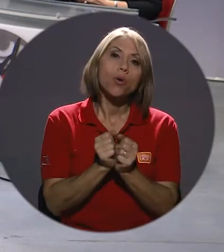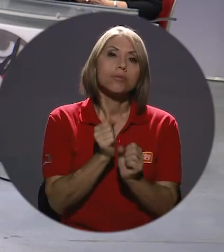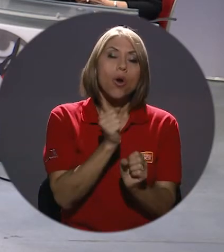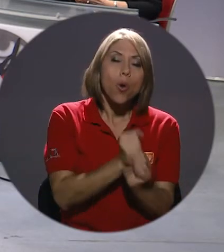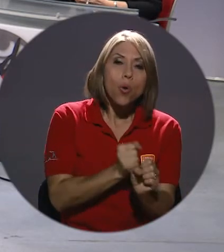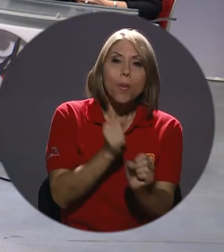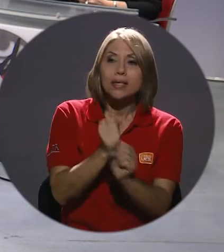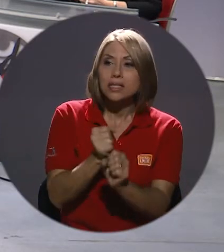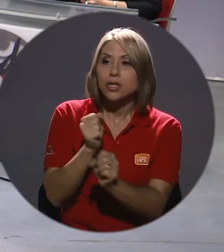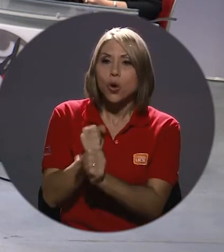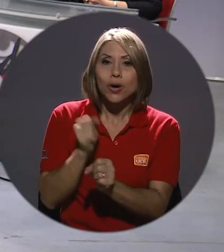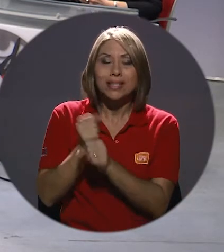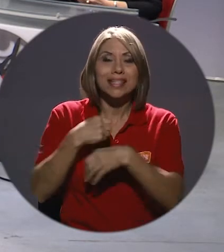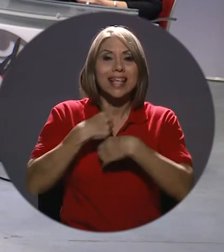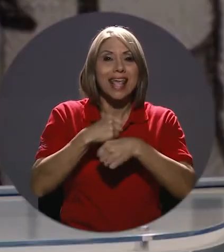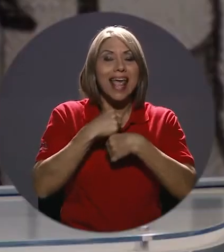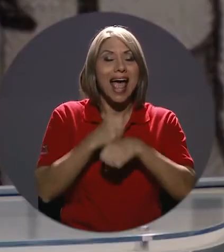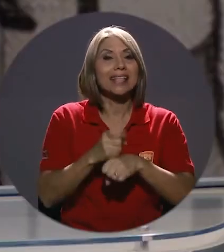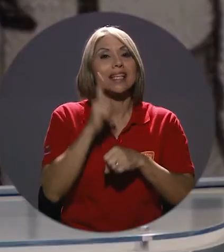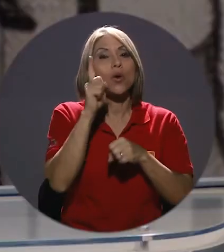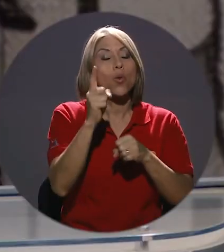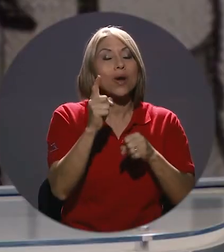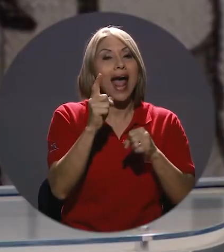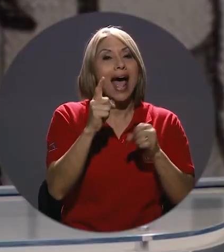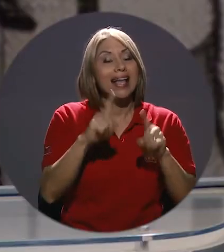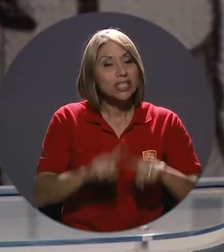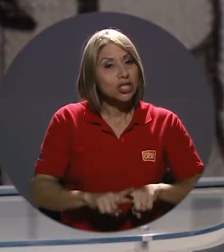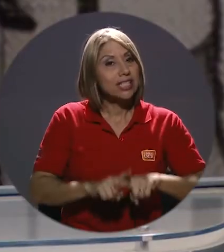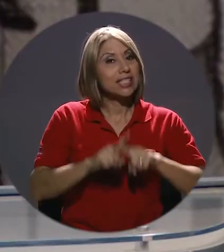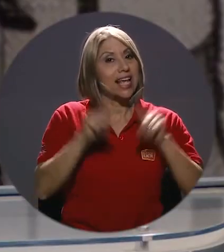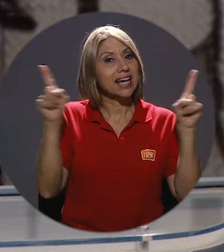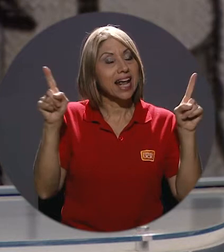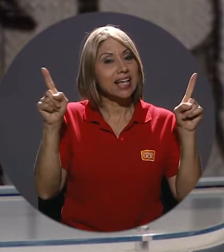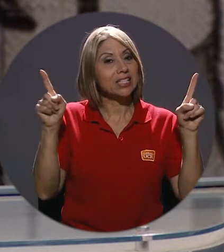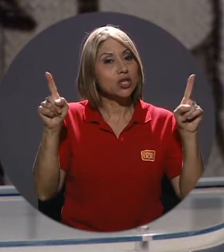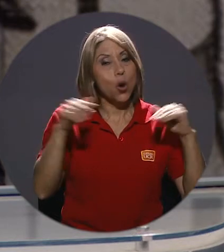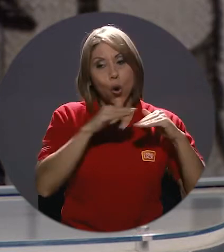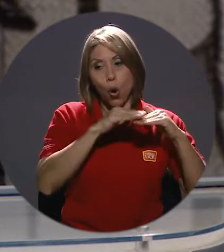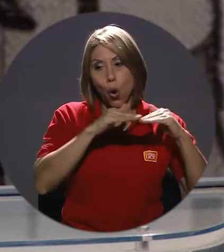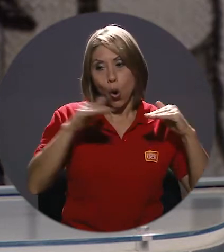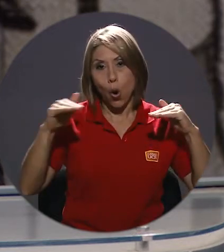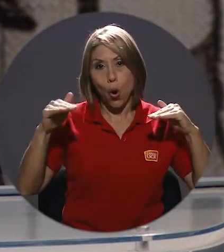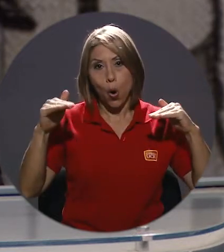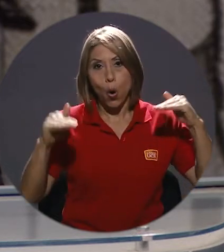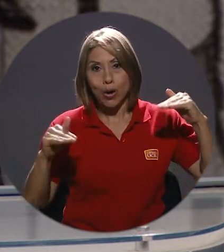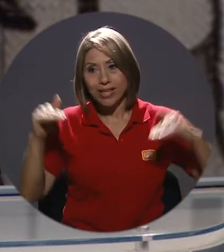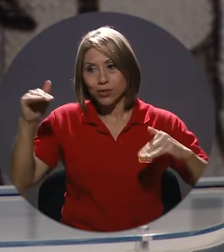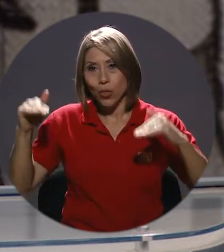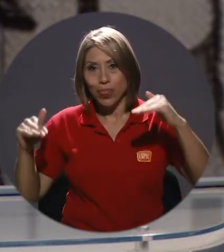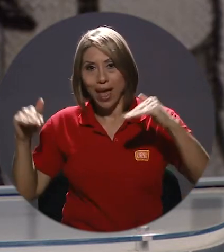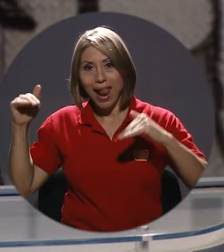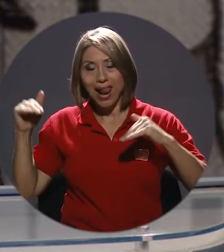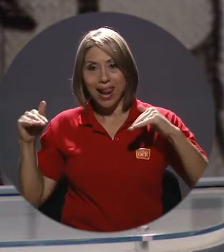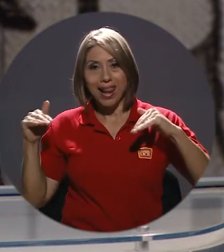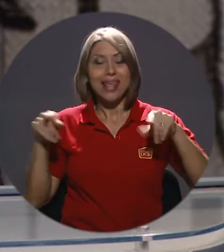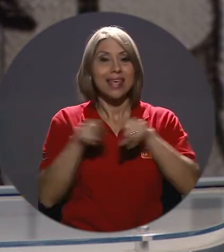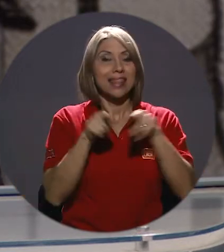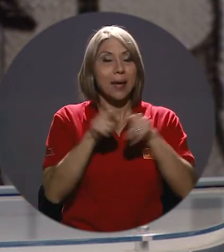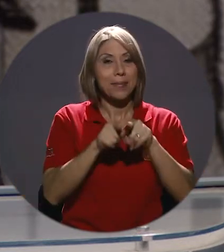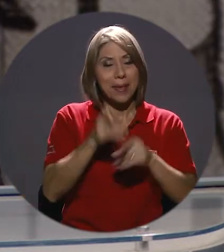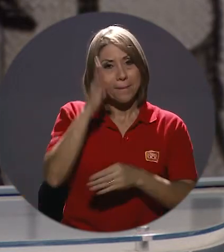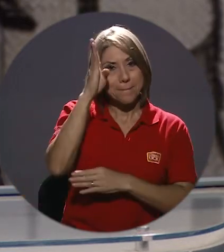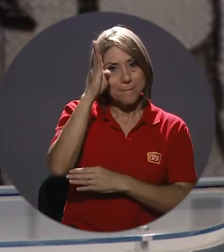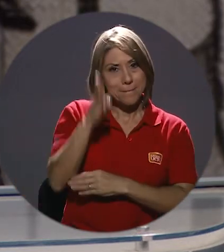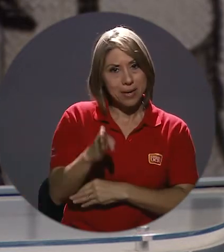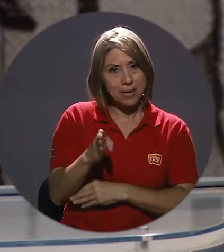que hacen una segregación horizontal y vertical de la incorporación del mercado de trabajo, sino también aquellos sectores de